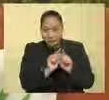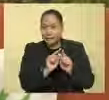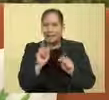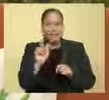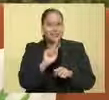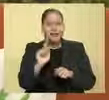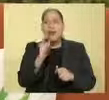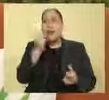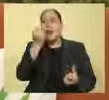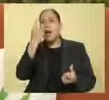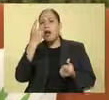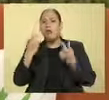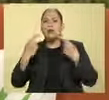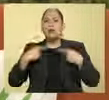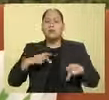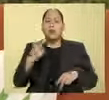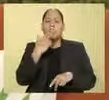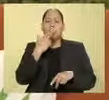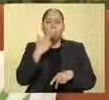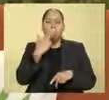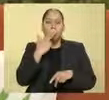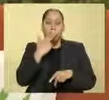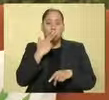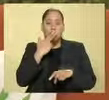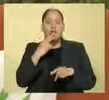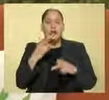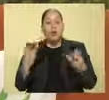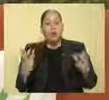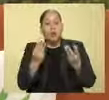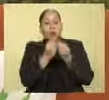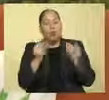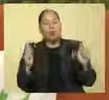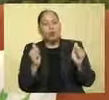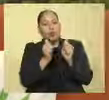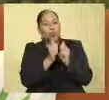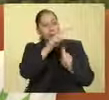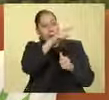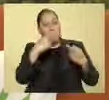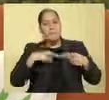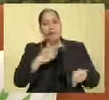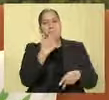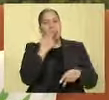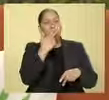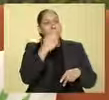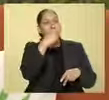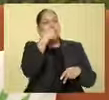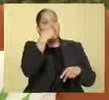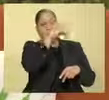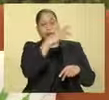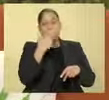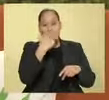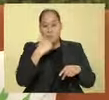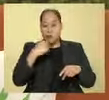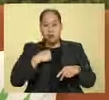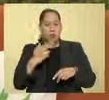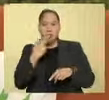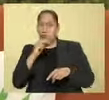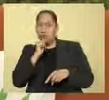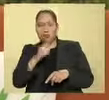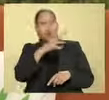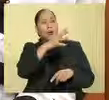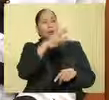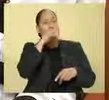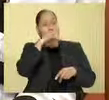Hay fumadores pasivos, es decir, los que conviven o viven con personas que fuman, que son más de